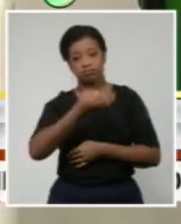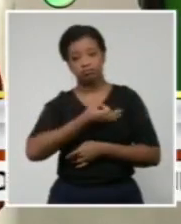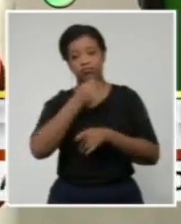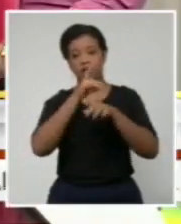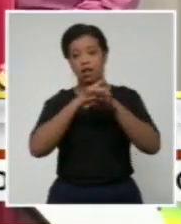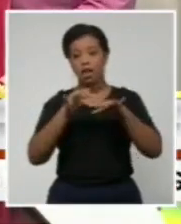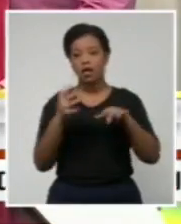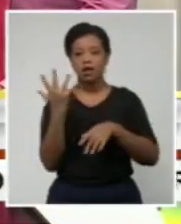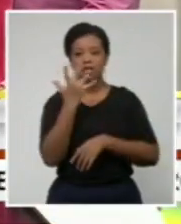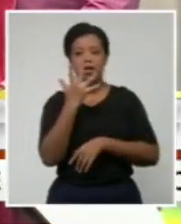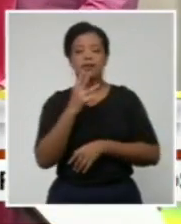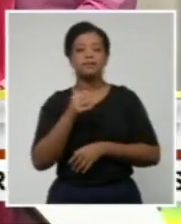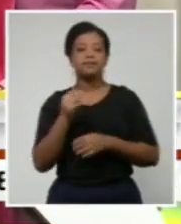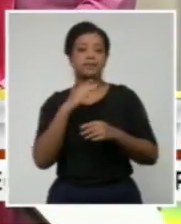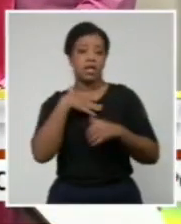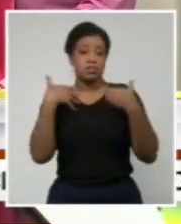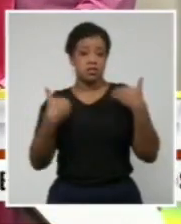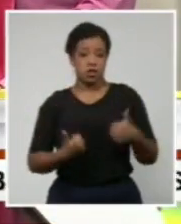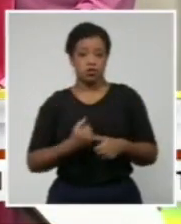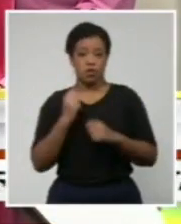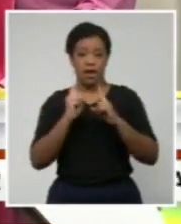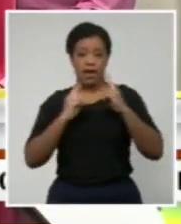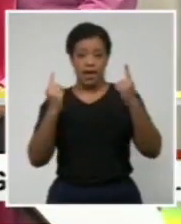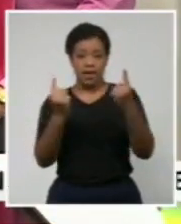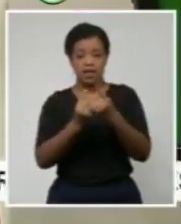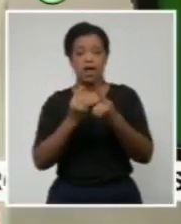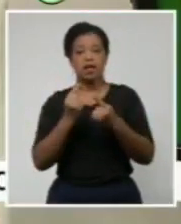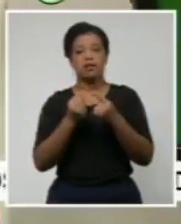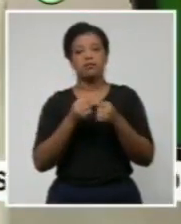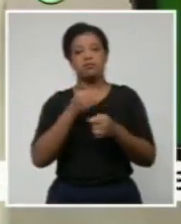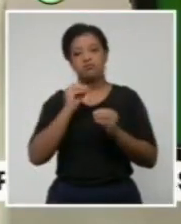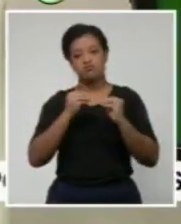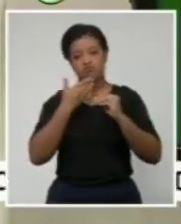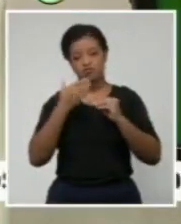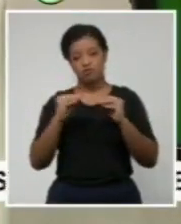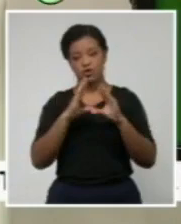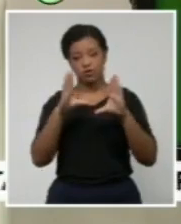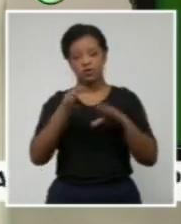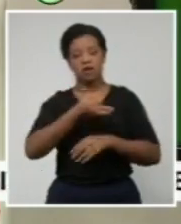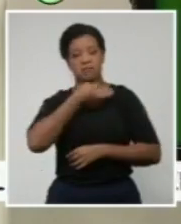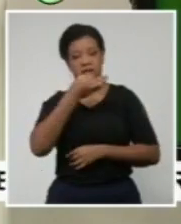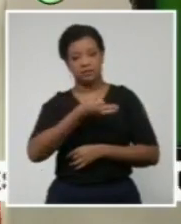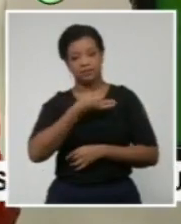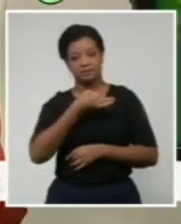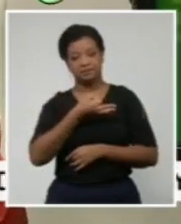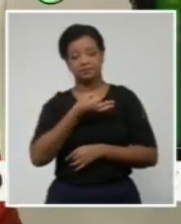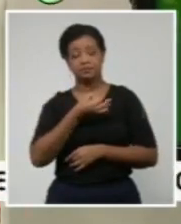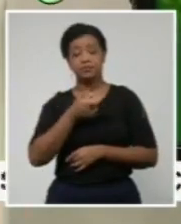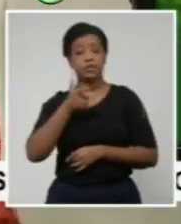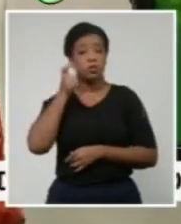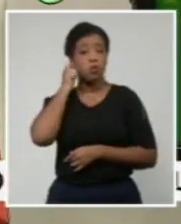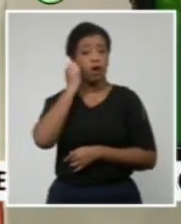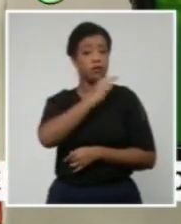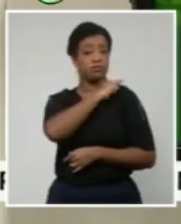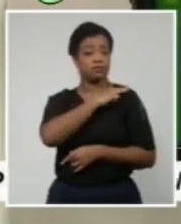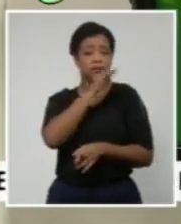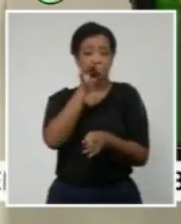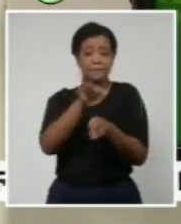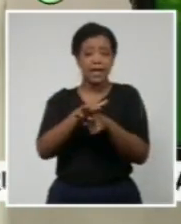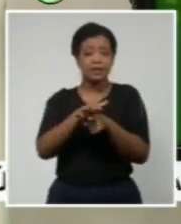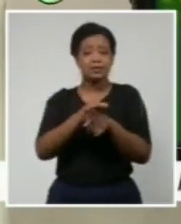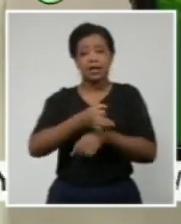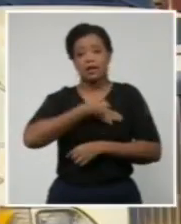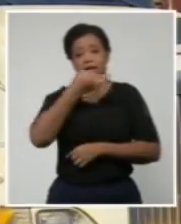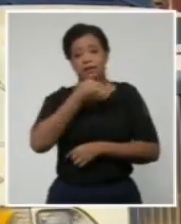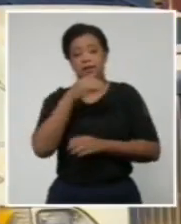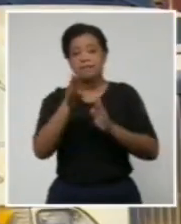Vivian Herrera, directora general de Comercio Exterior, en la revista Buenos Días. La funcionaria comenzó aclarando que la medida abrirá